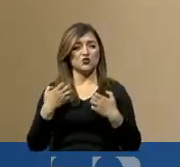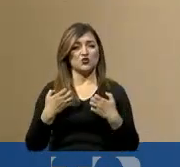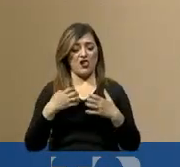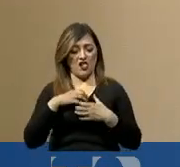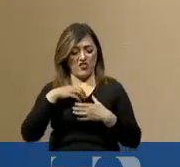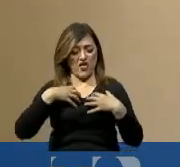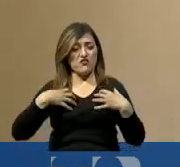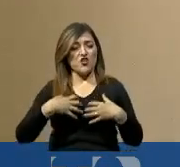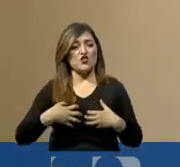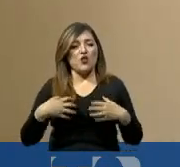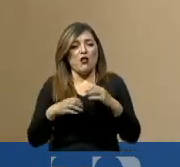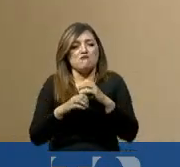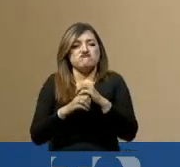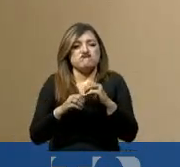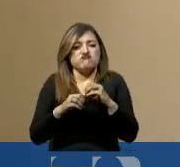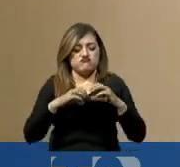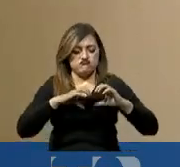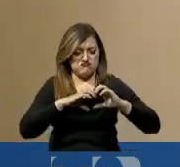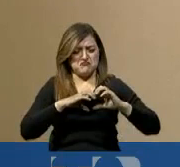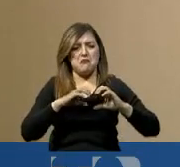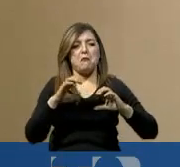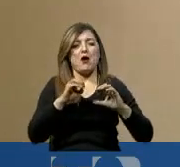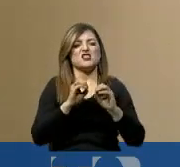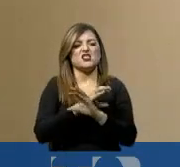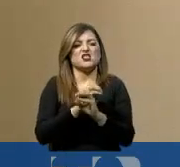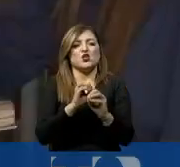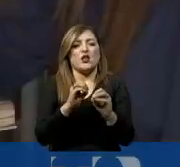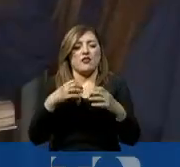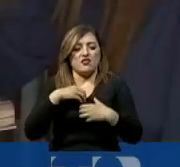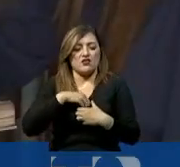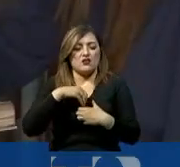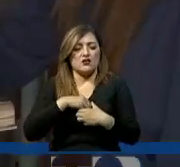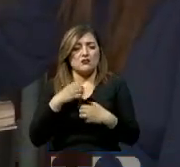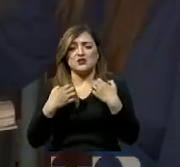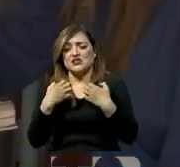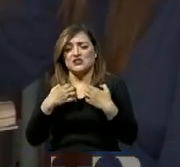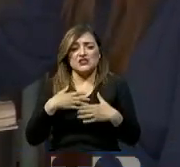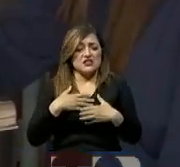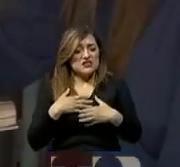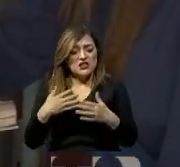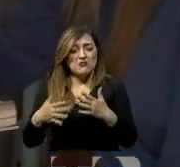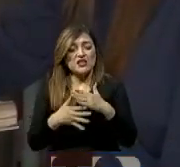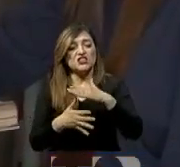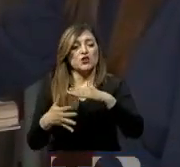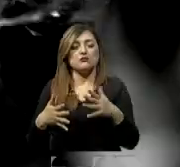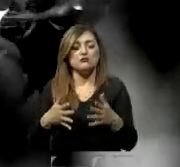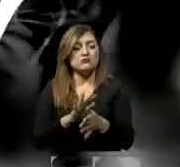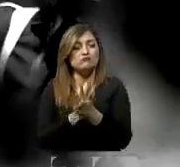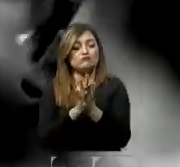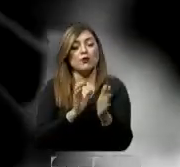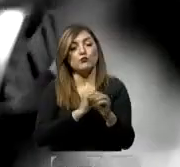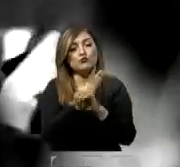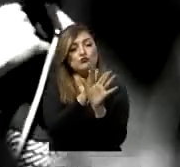en la persona y la sustancia viene a reemplazar o a tapar estos vacíos. La recomendación de este psicólogo clínico para los padres